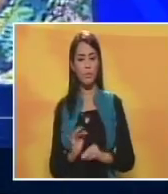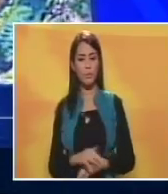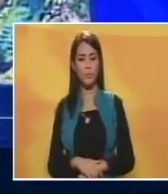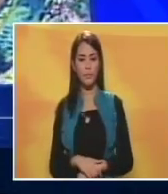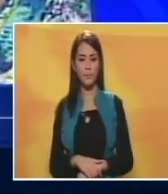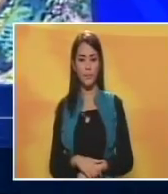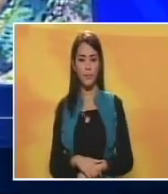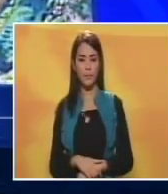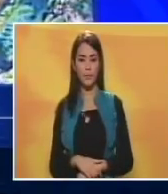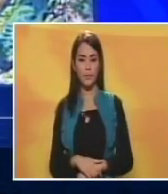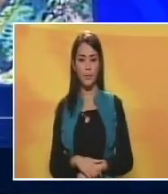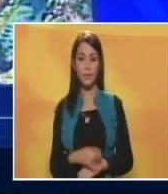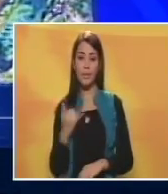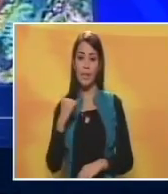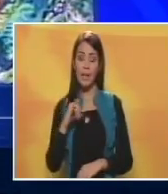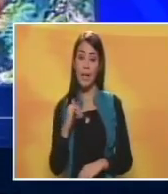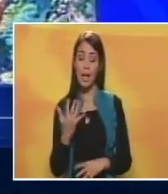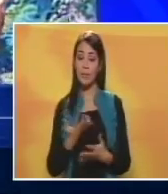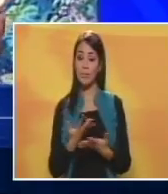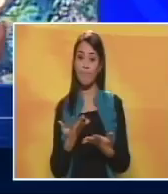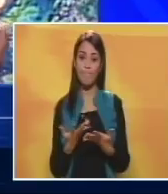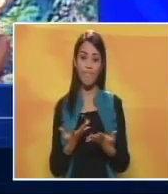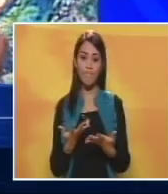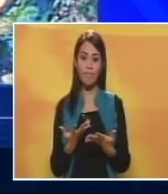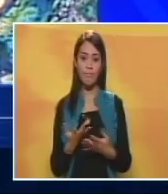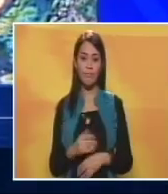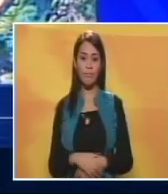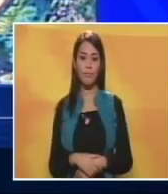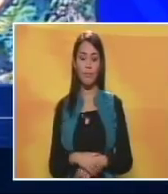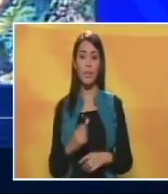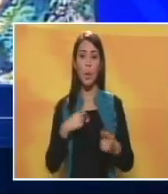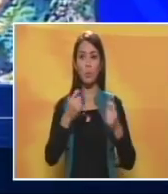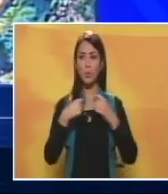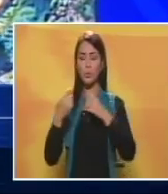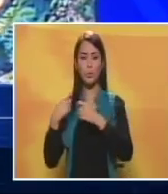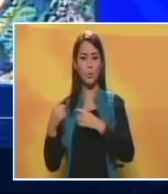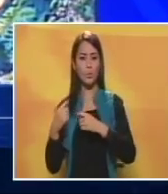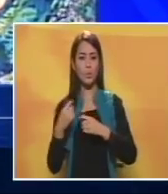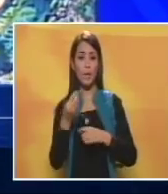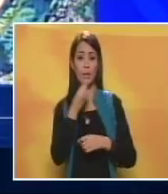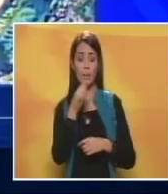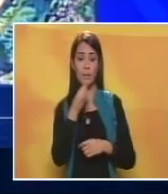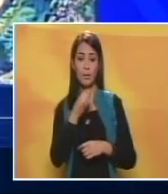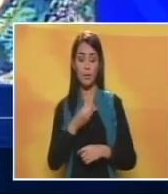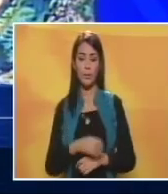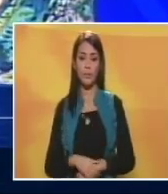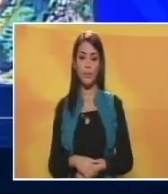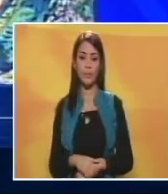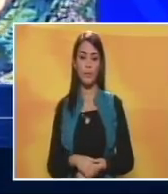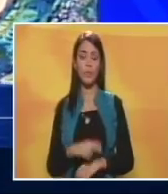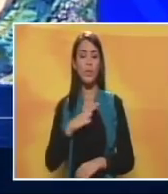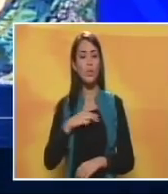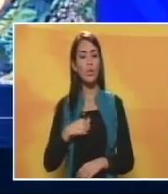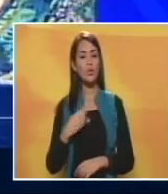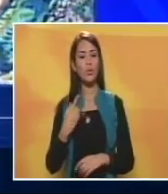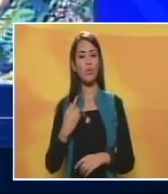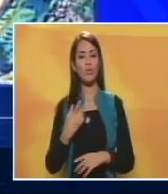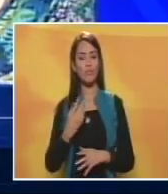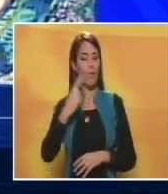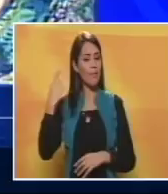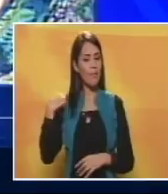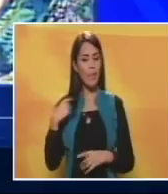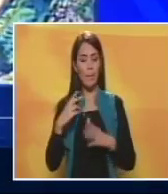que genera mucha importación de alimentos tropicales. Nosotros tenemos todas las